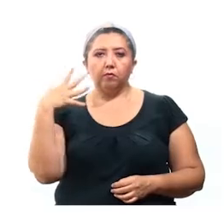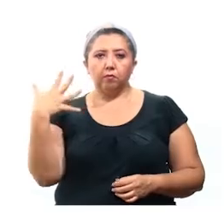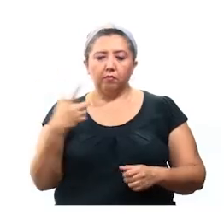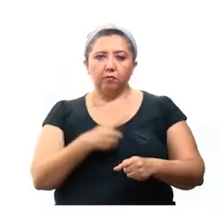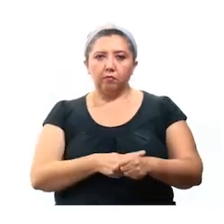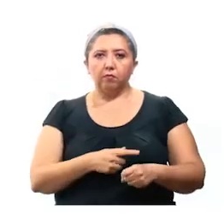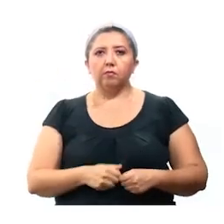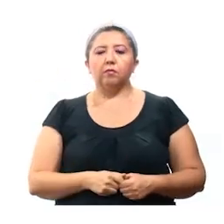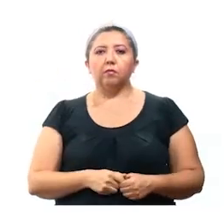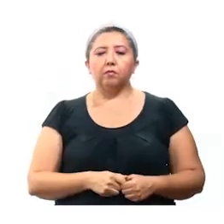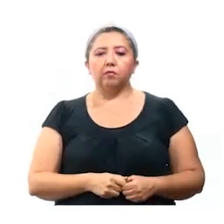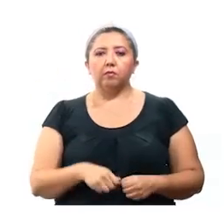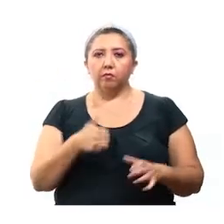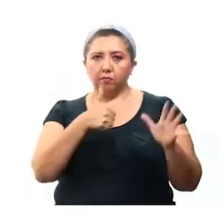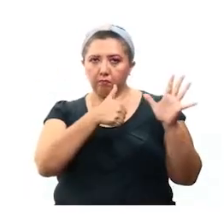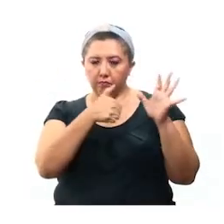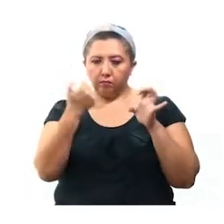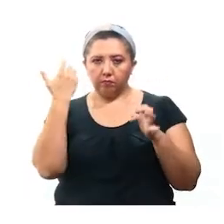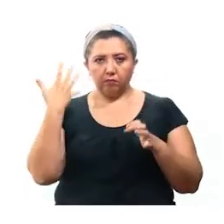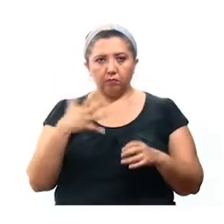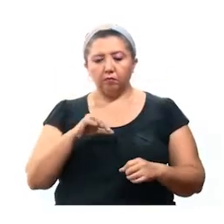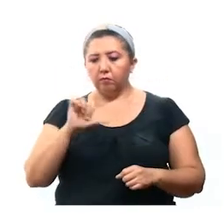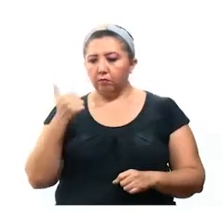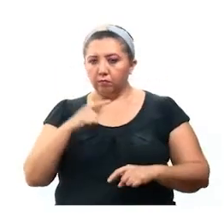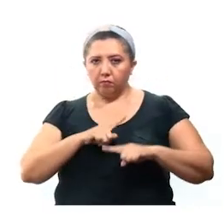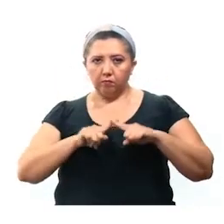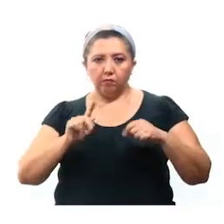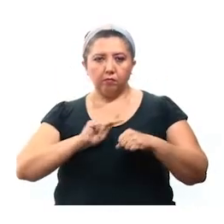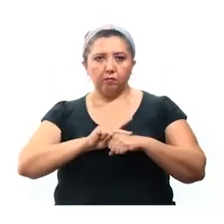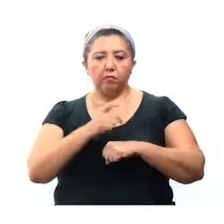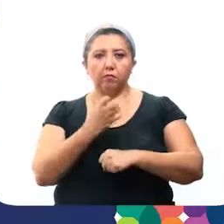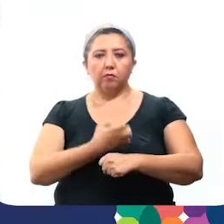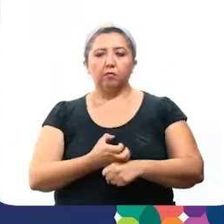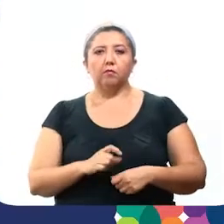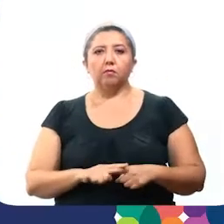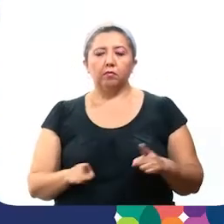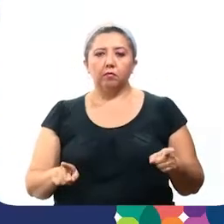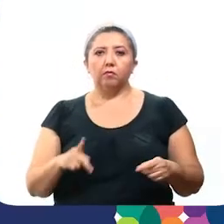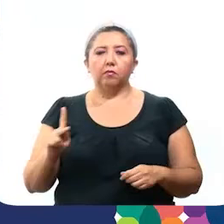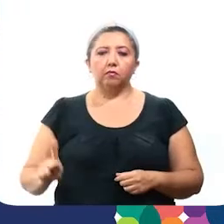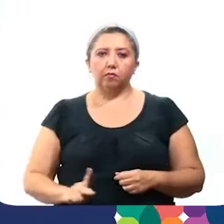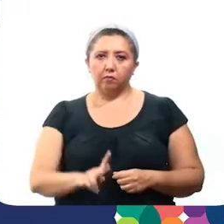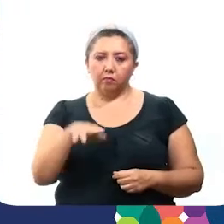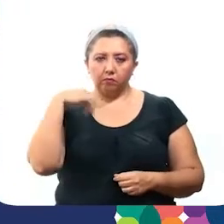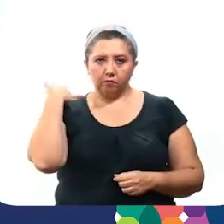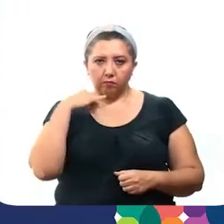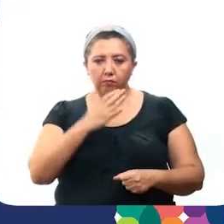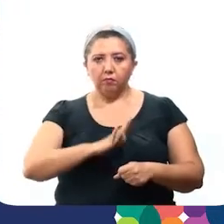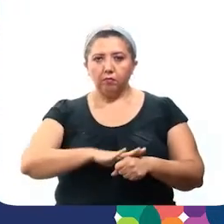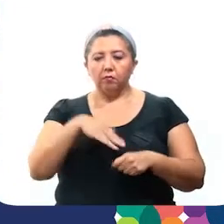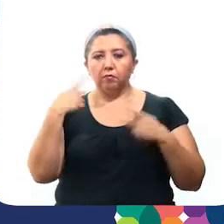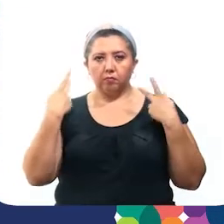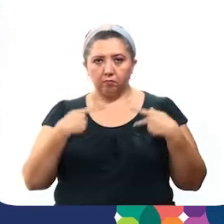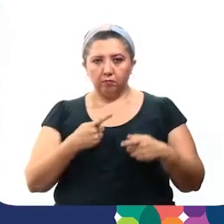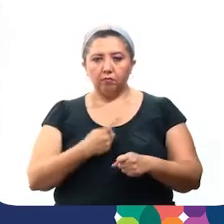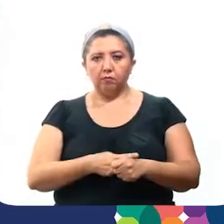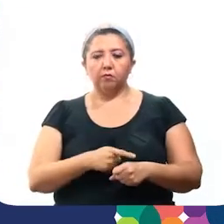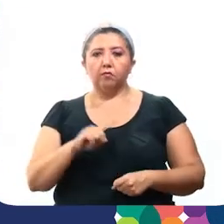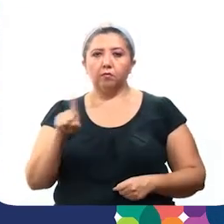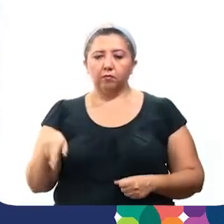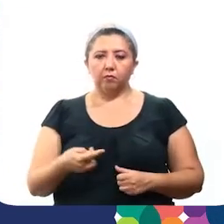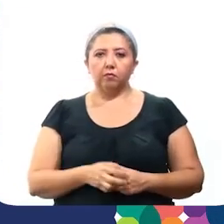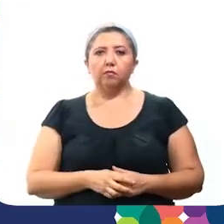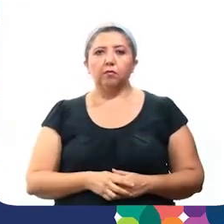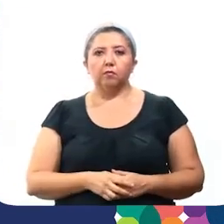77.575 casos positivos, 610 son de otro país u otro estado. Los municipios de Yucatán con mayor número de personas